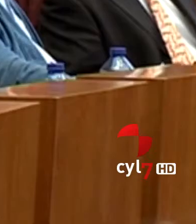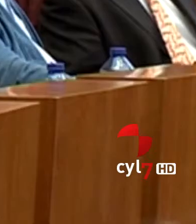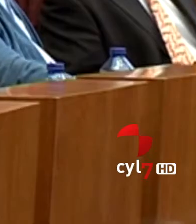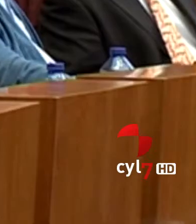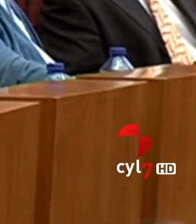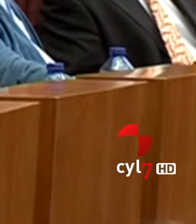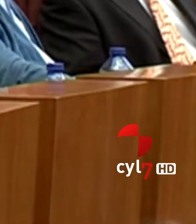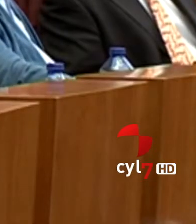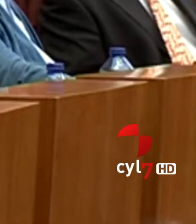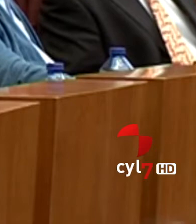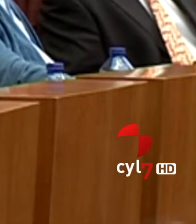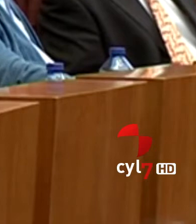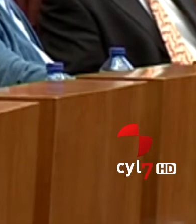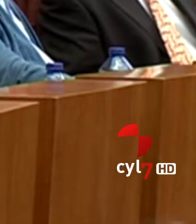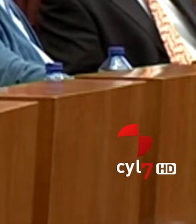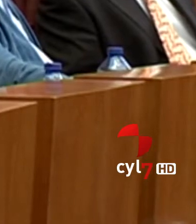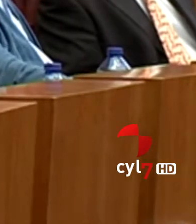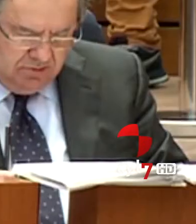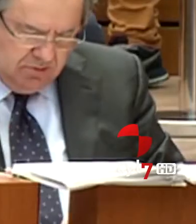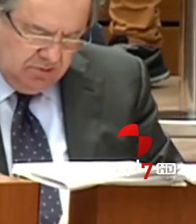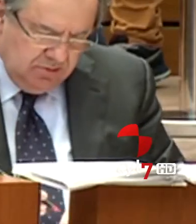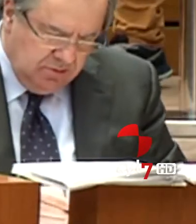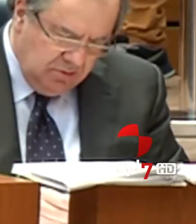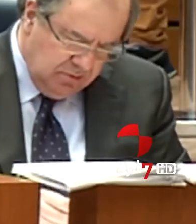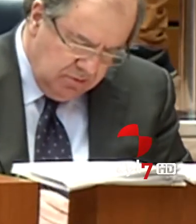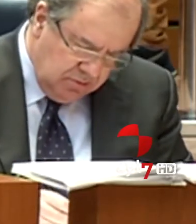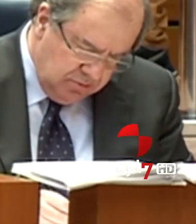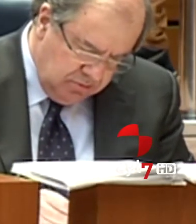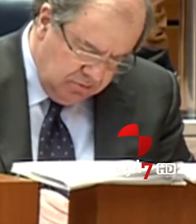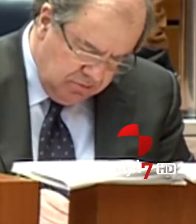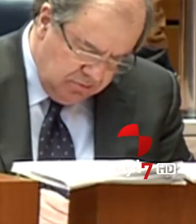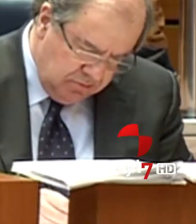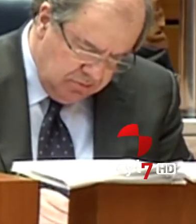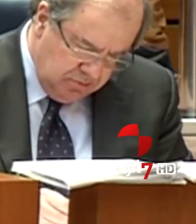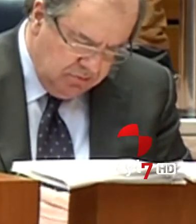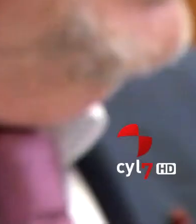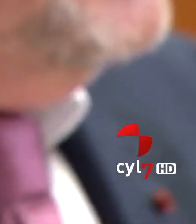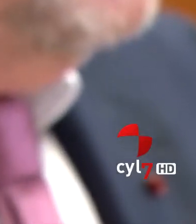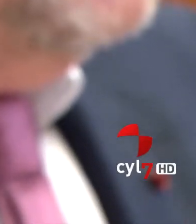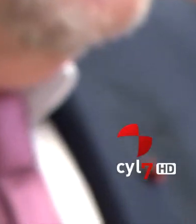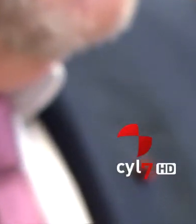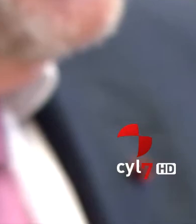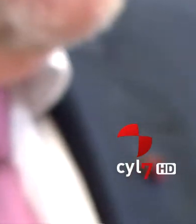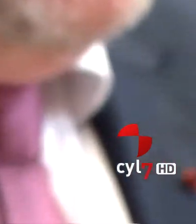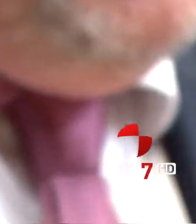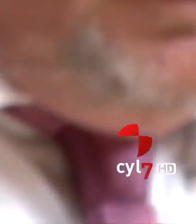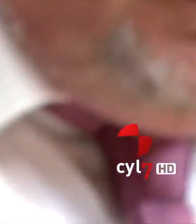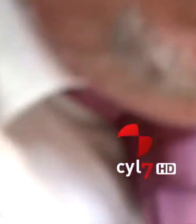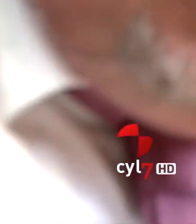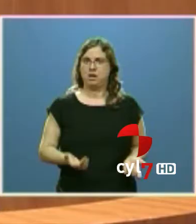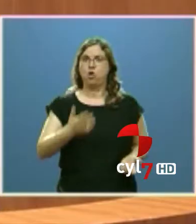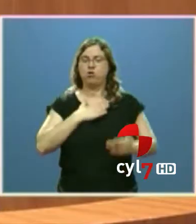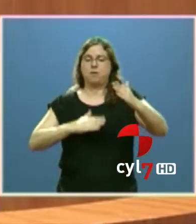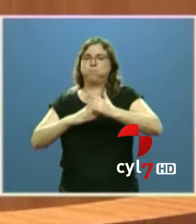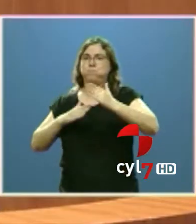palencia la despoblación es el principal ataque del psoe a quien herrera culpa de no aportar a la agenda de la población y de paralizar la ordenación del territorio